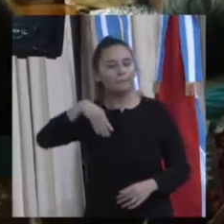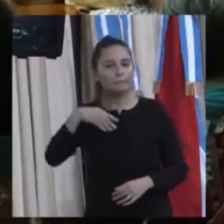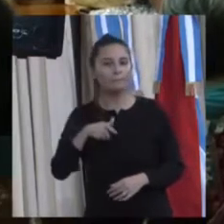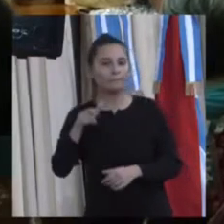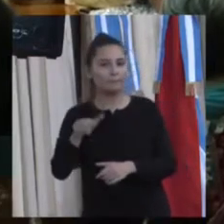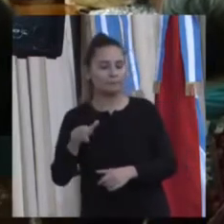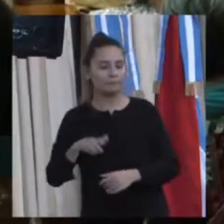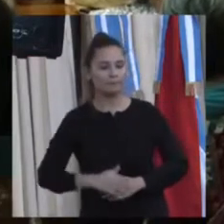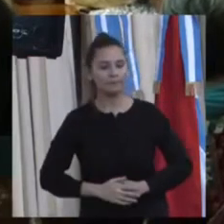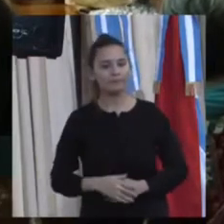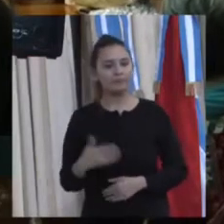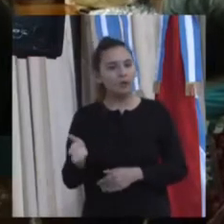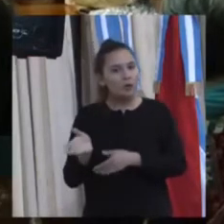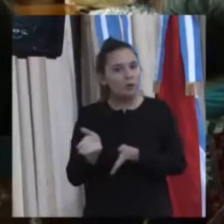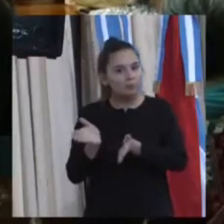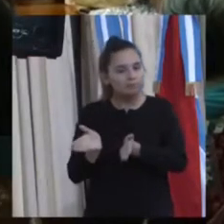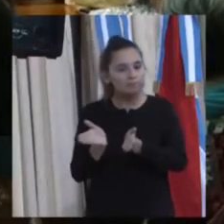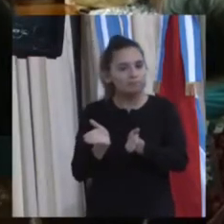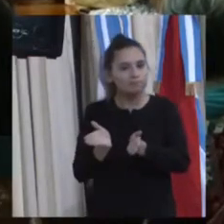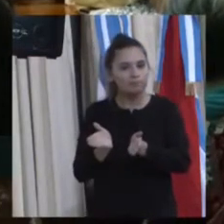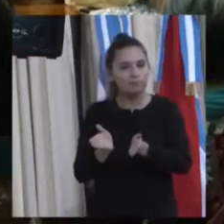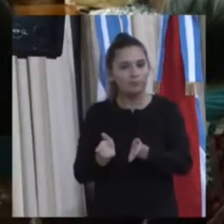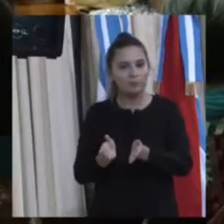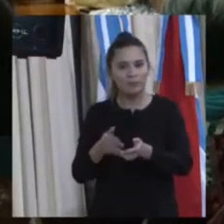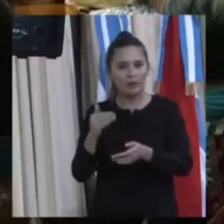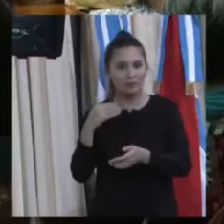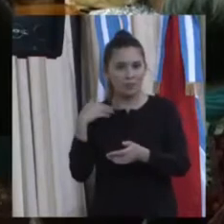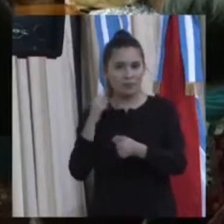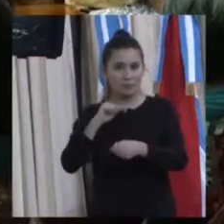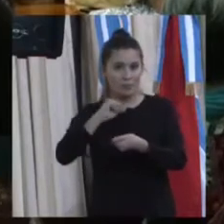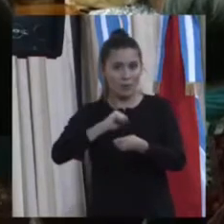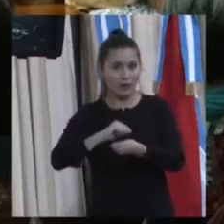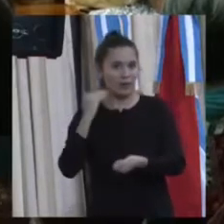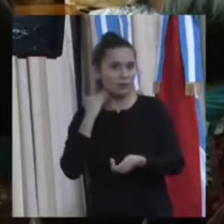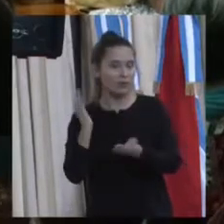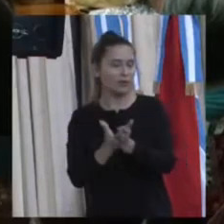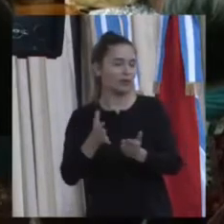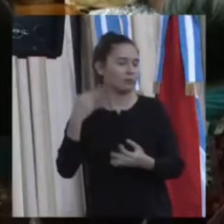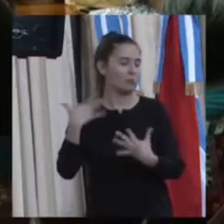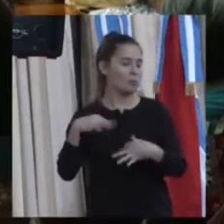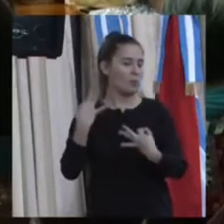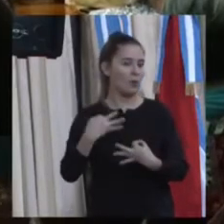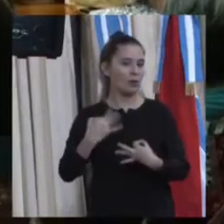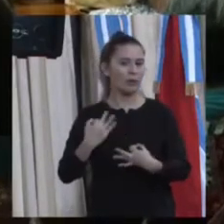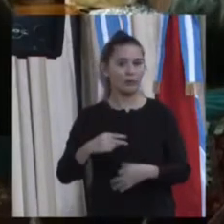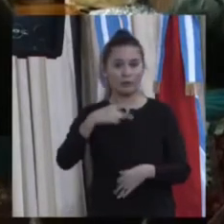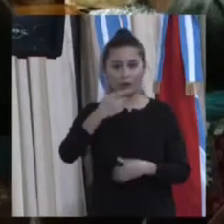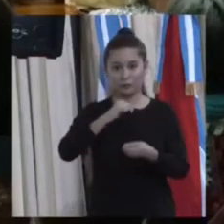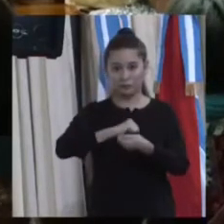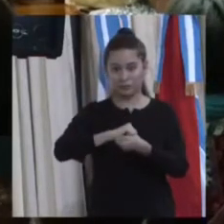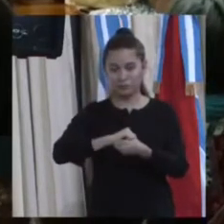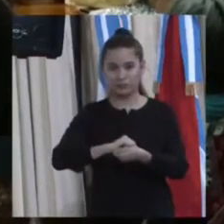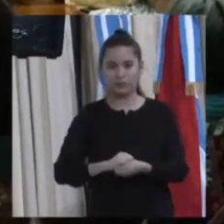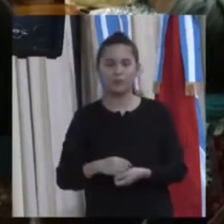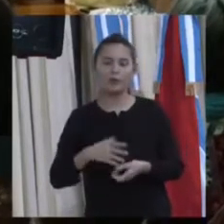que luego va a volcar en ese libro extraordinario. Bueno, aquí tenemos, están dos volúmenes, el poema pedagógico,